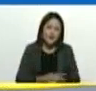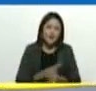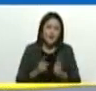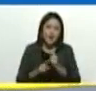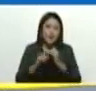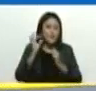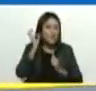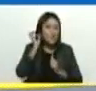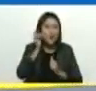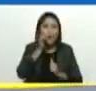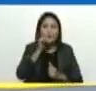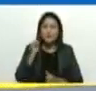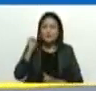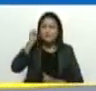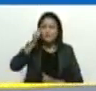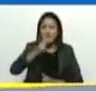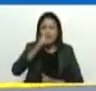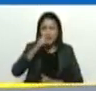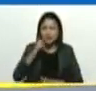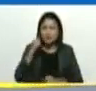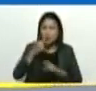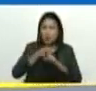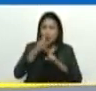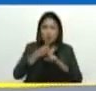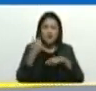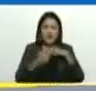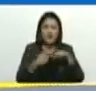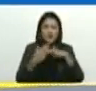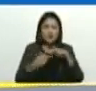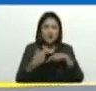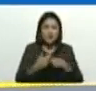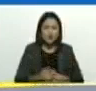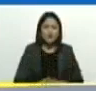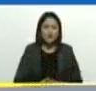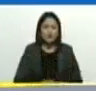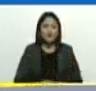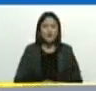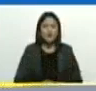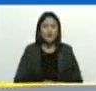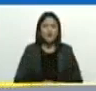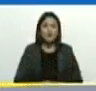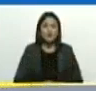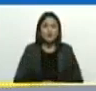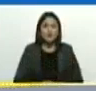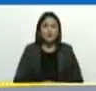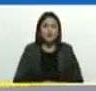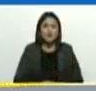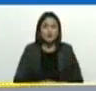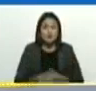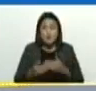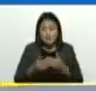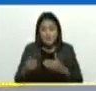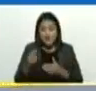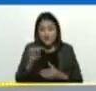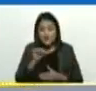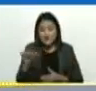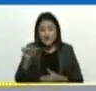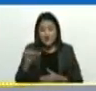en tantos años de lucha revolucionaria, dentro de unas pocas semanas